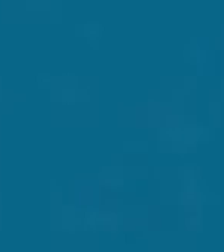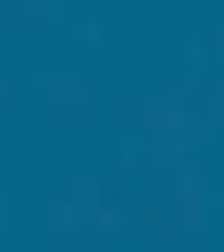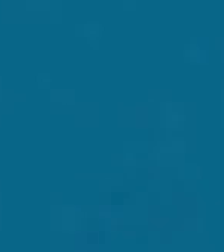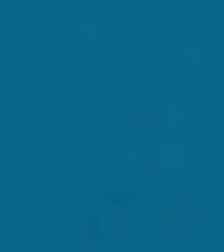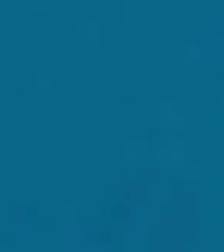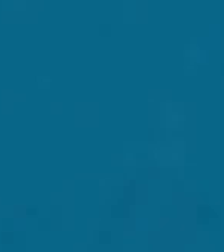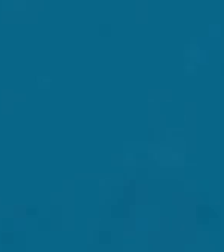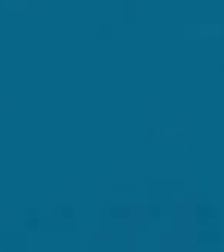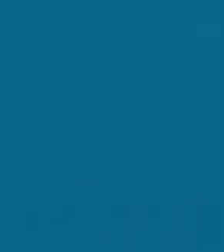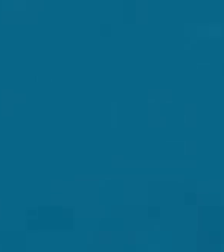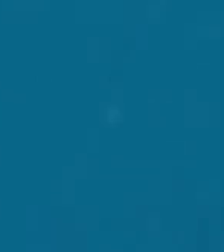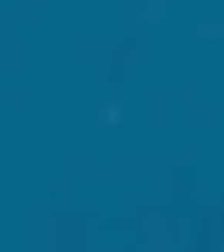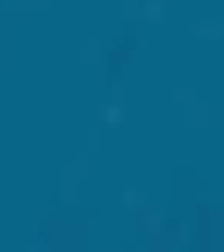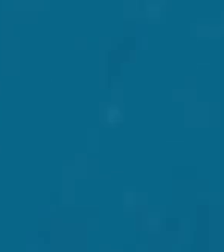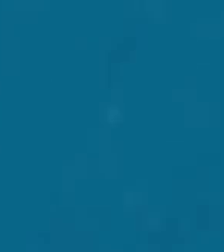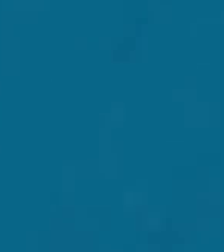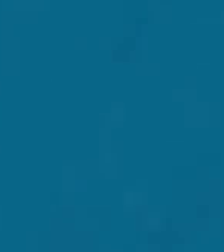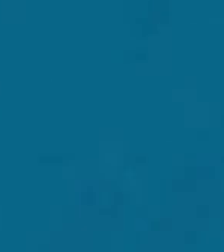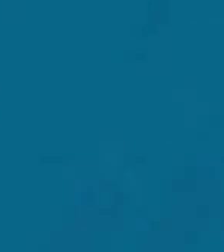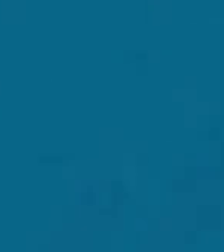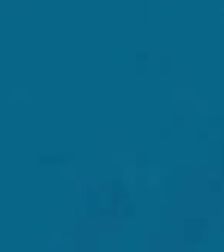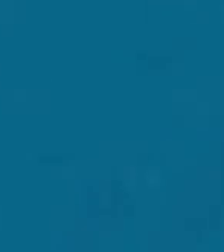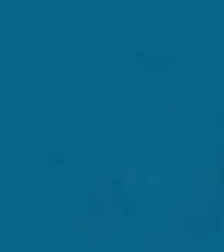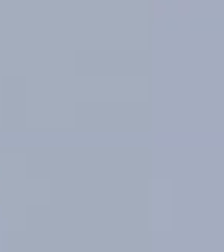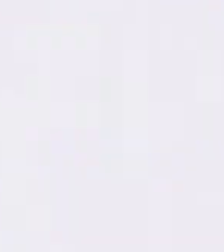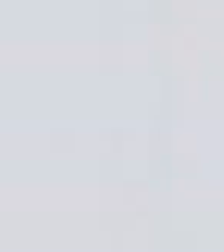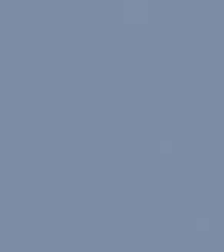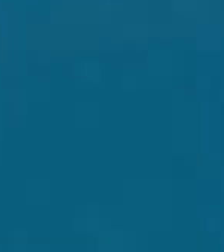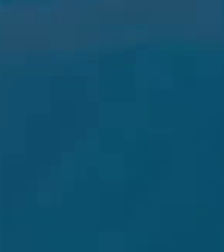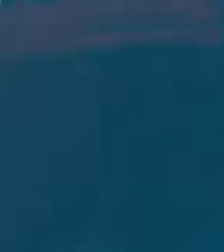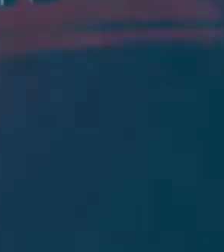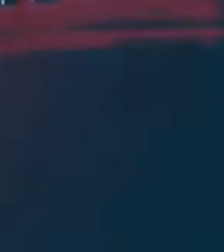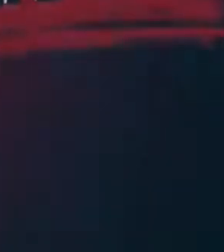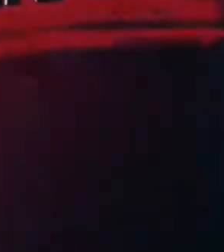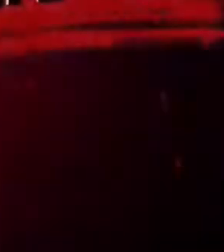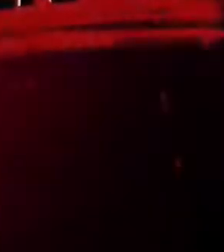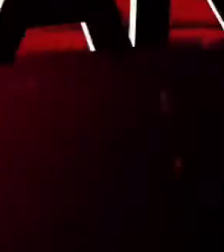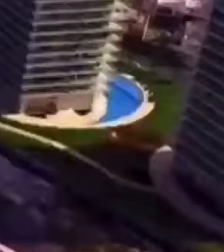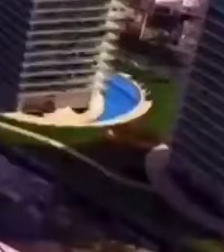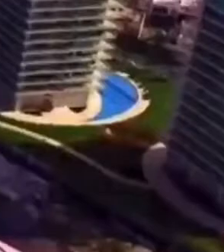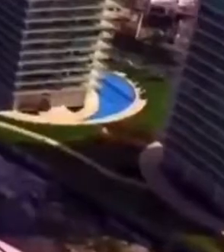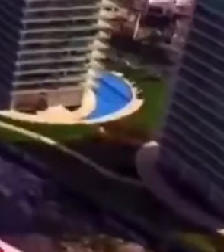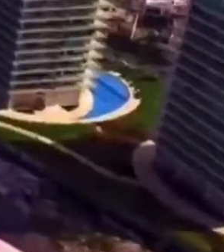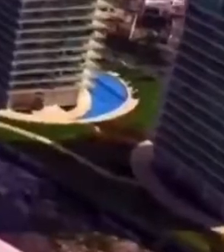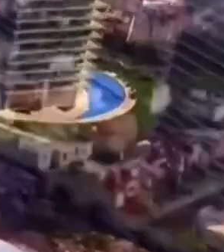Pero déjame la piel, quémame, quémame, quémame. Así fue.